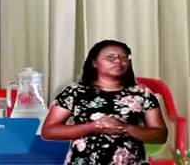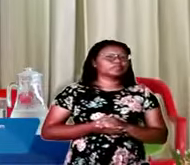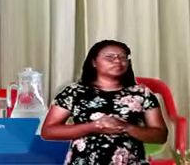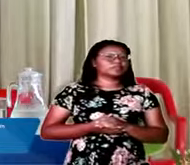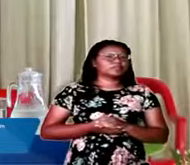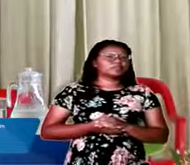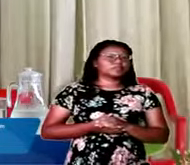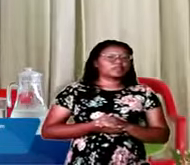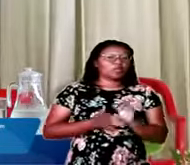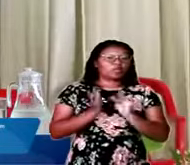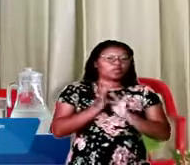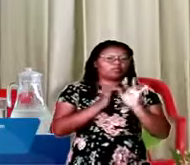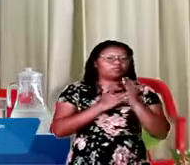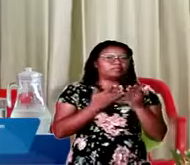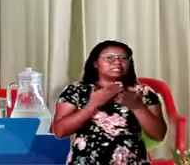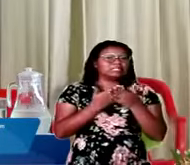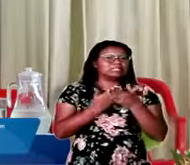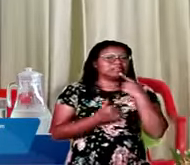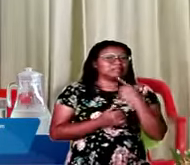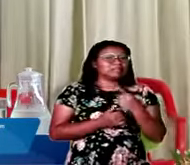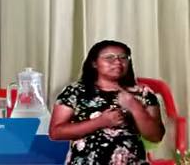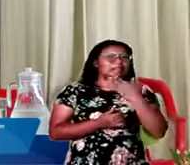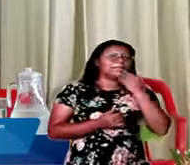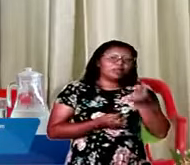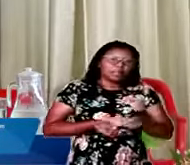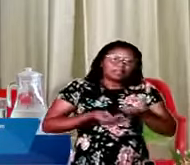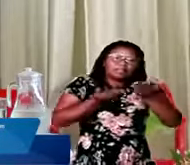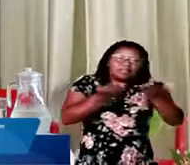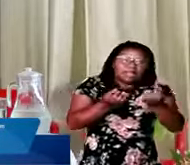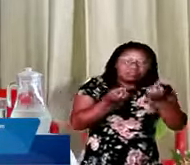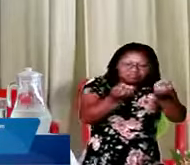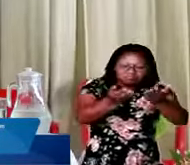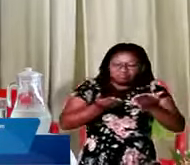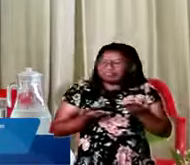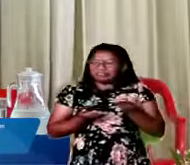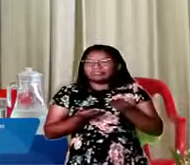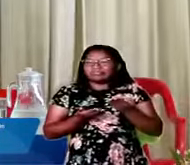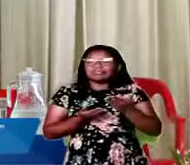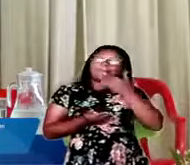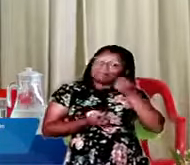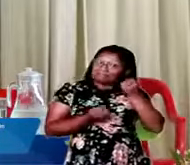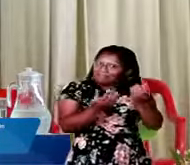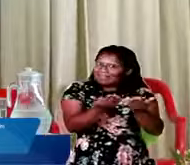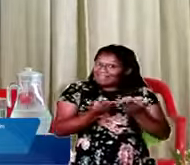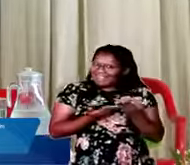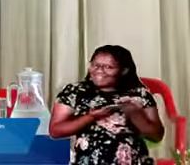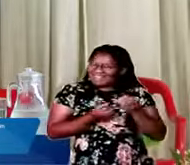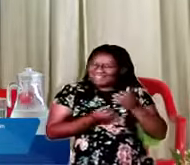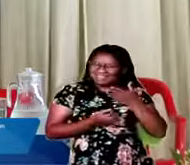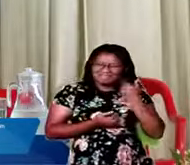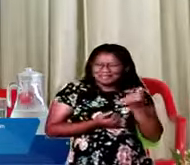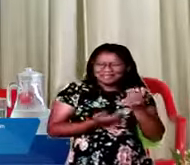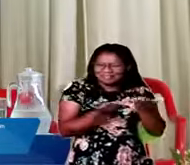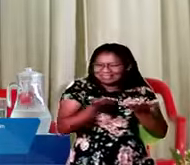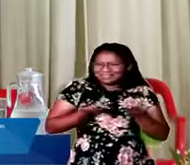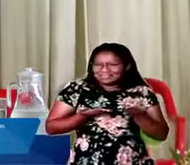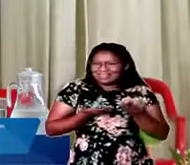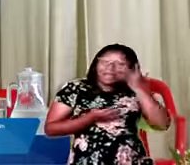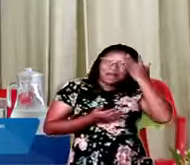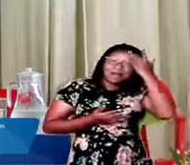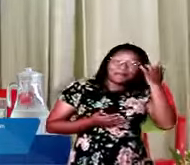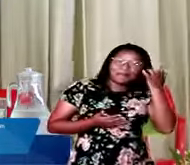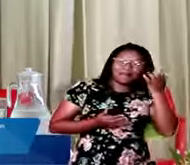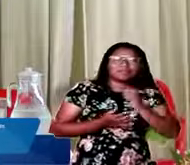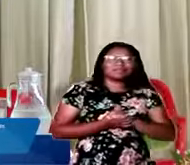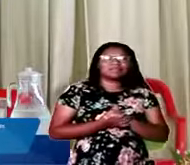Cuando la Biblia dice, mejor es dar que recibir, nosotros decimos, no, mejor es recibir que dar, pero es porque no nos ha tocado